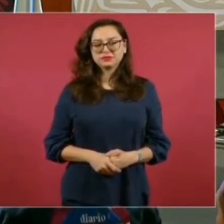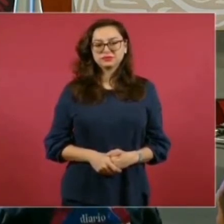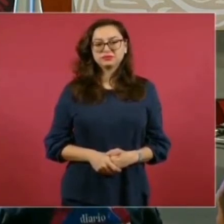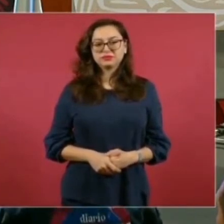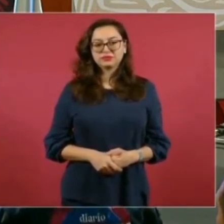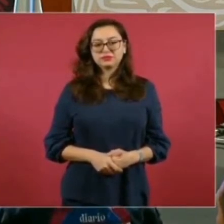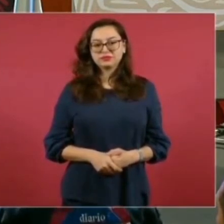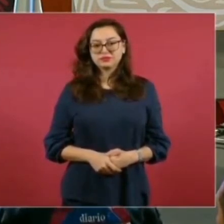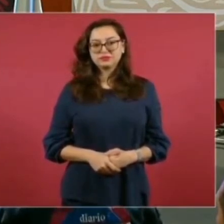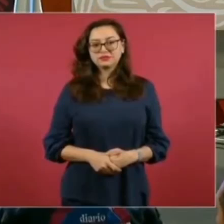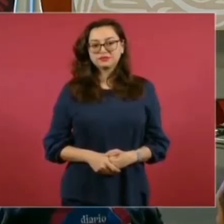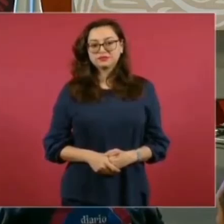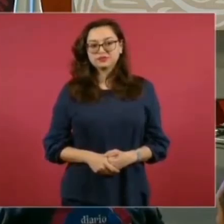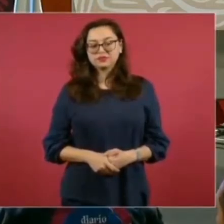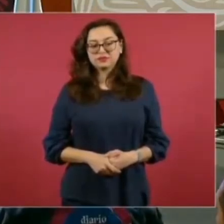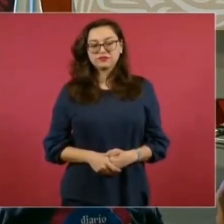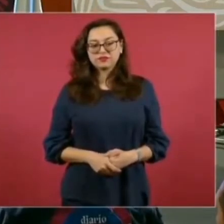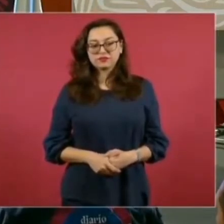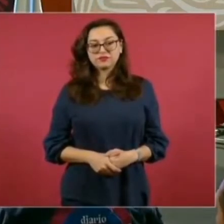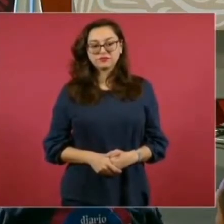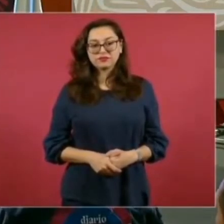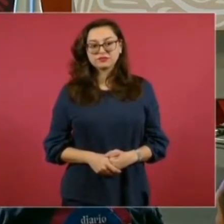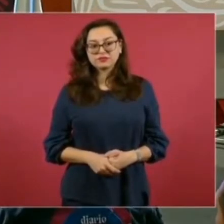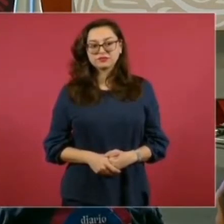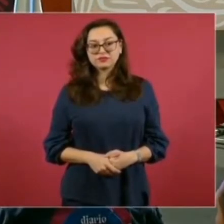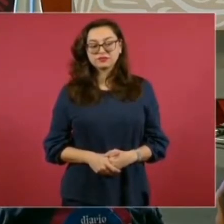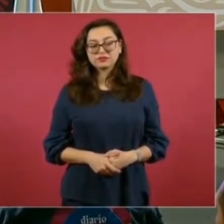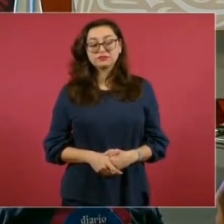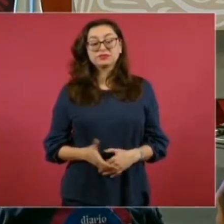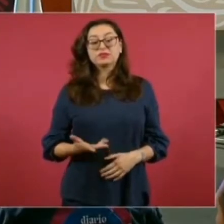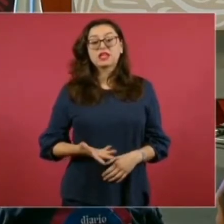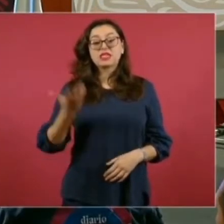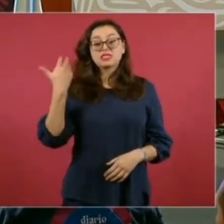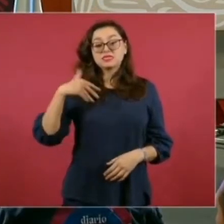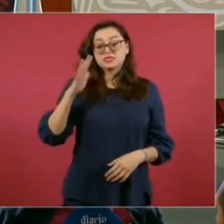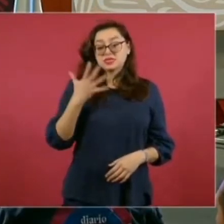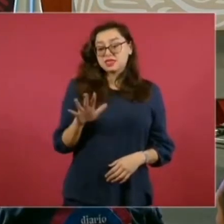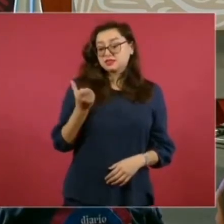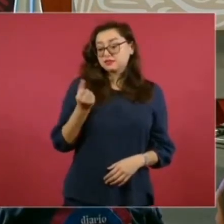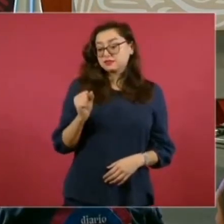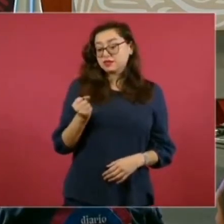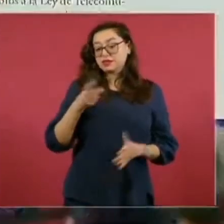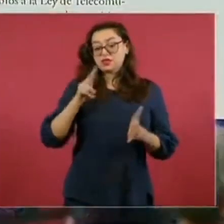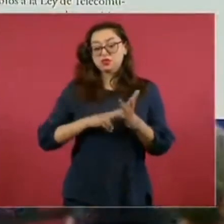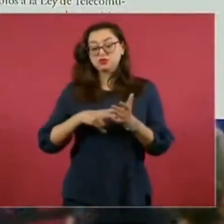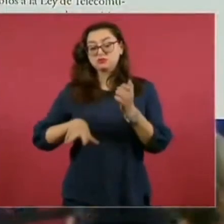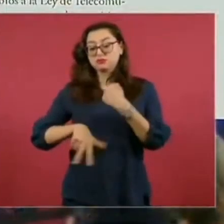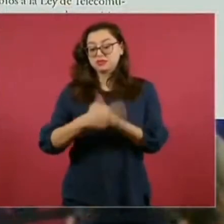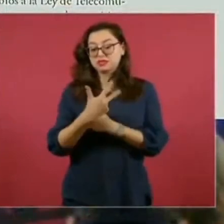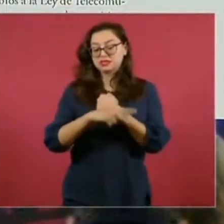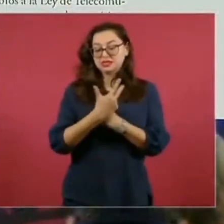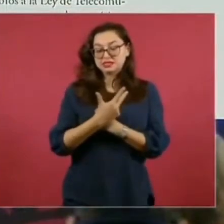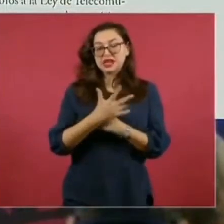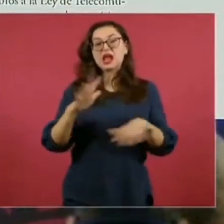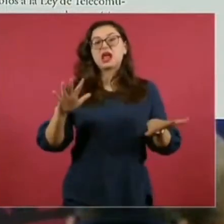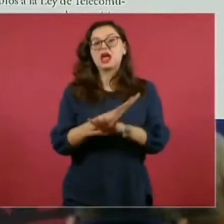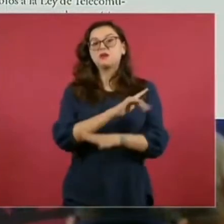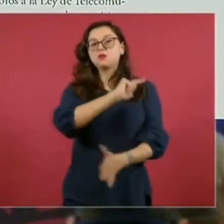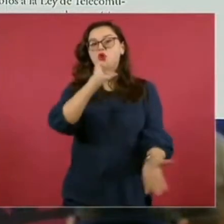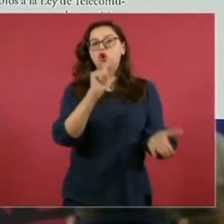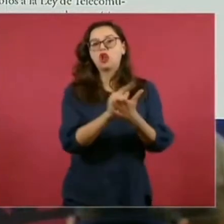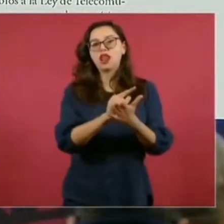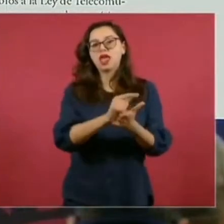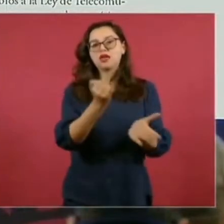Es esto, ¿no? El 10 de septiembre de 2013 la Cámara de Diputados aprobó la reforma hacendaria,